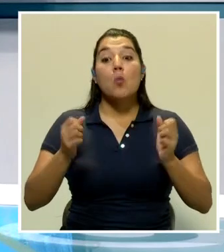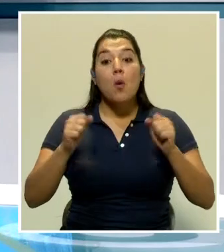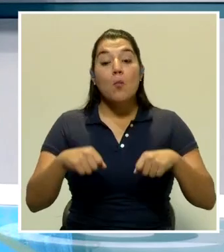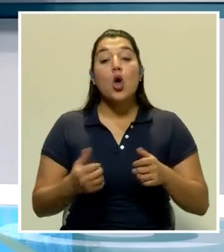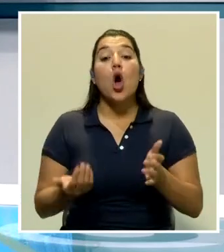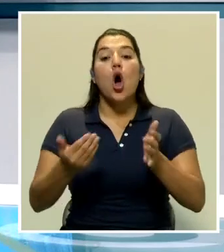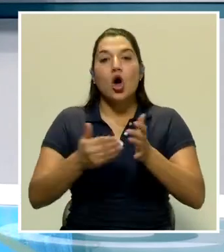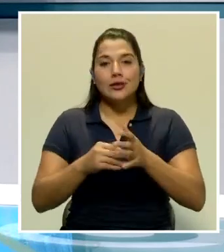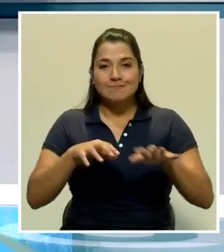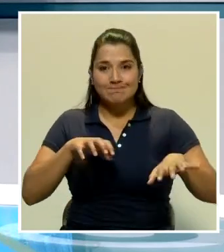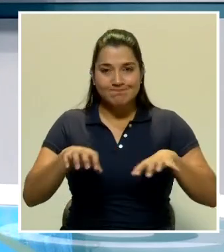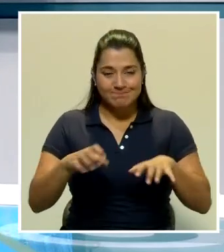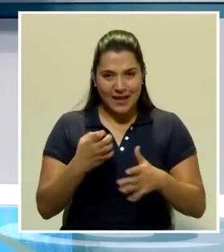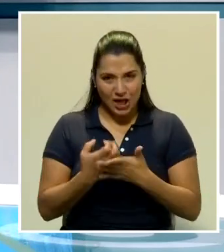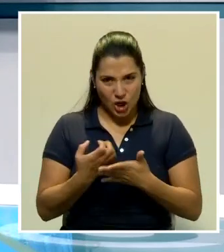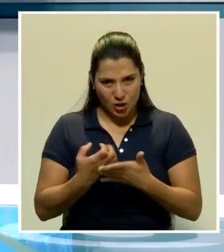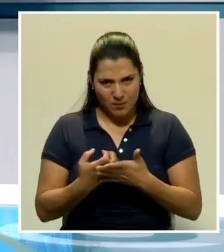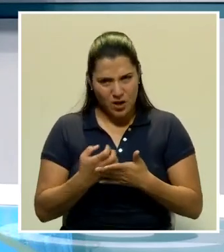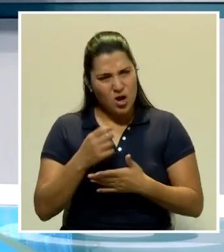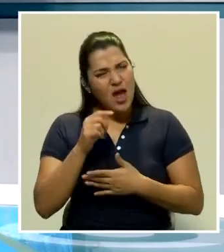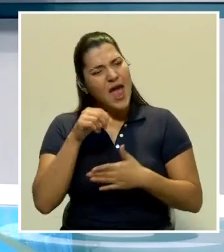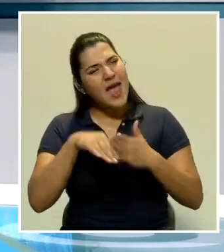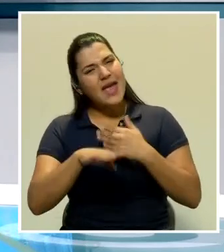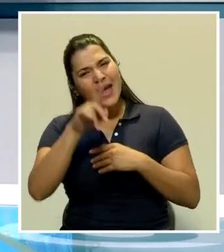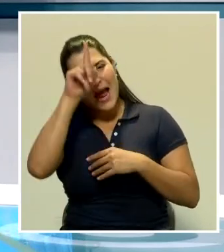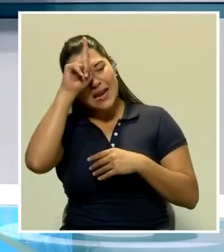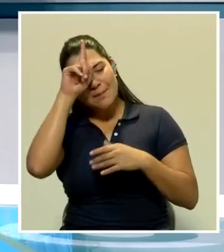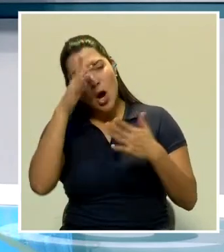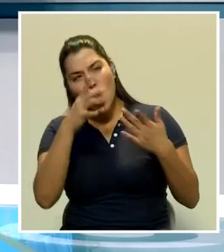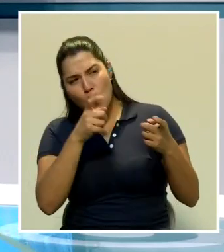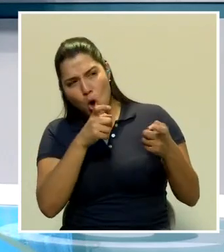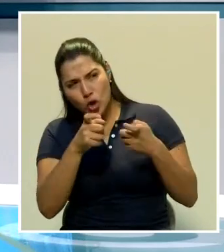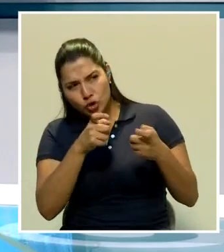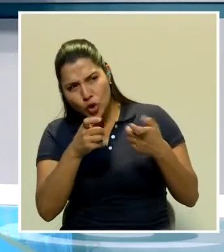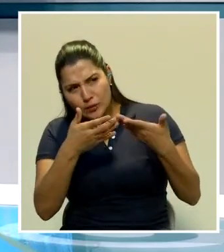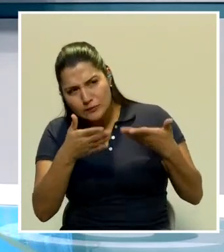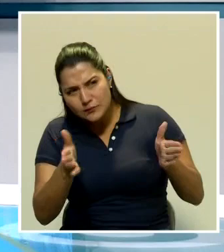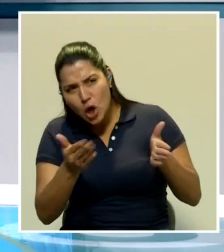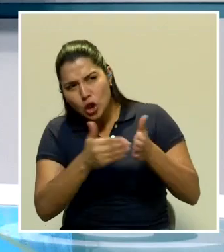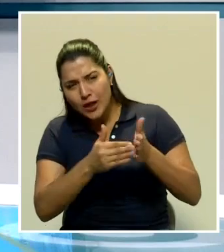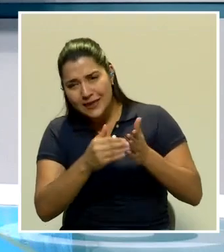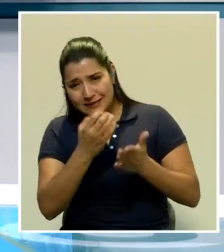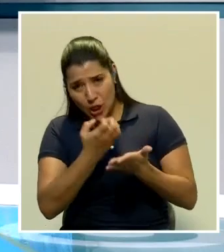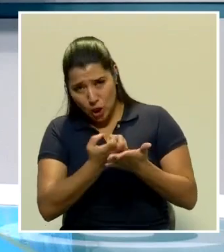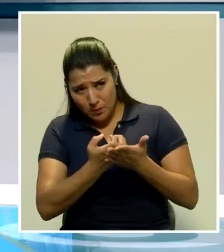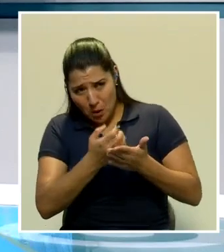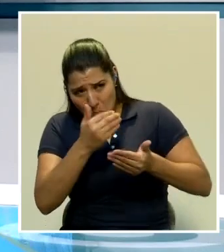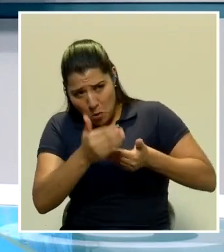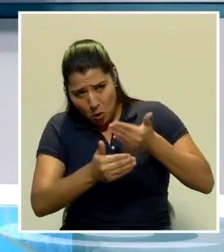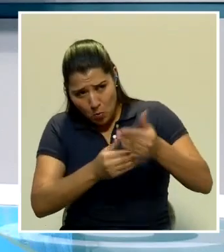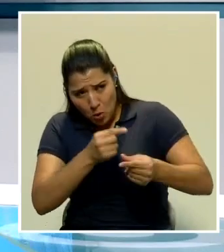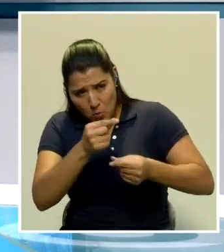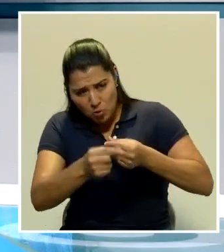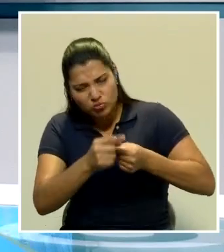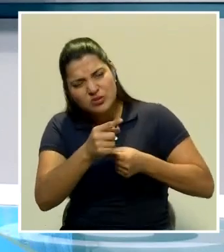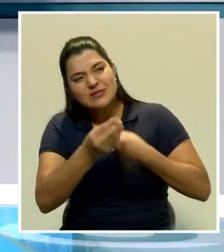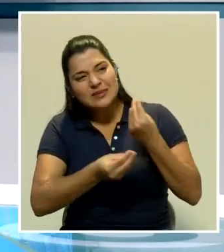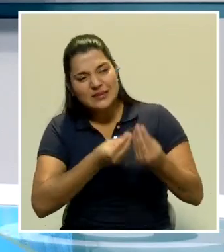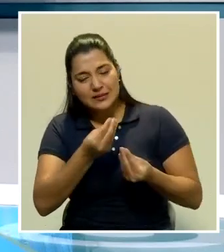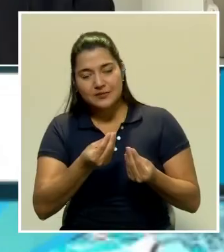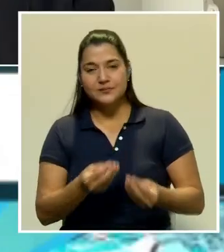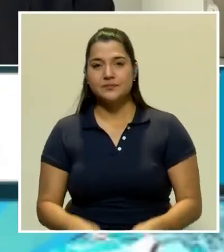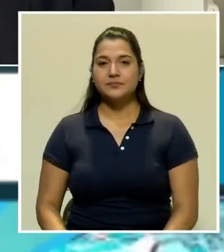la economía. ¿Cómo están razonando en Alemania la apertura de su economía? ¿Es gradual? ¿En qué consiste esa